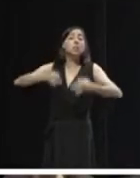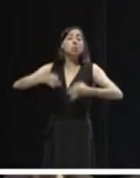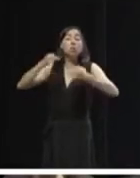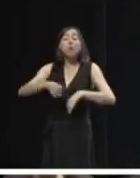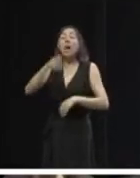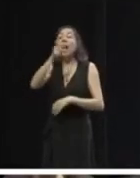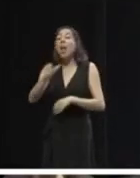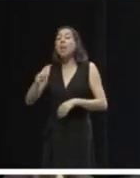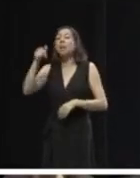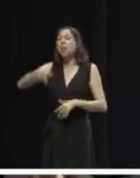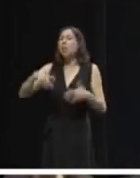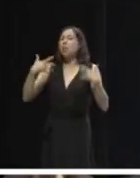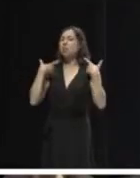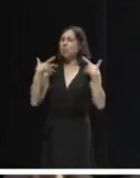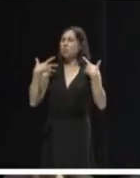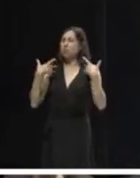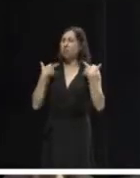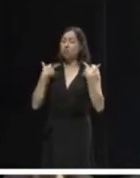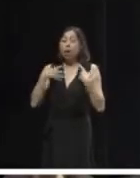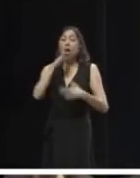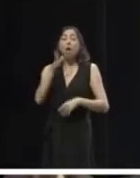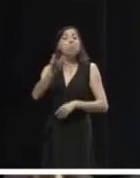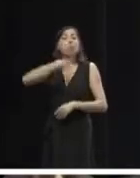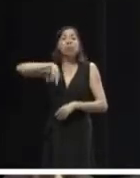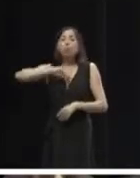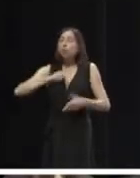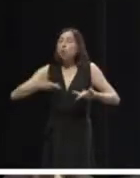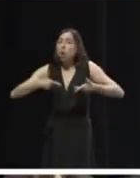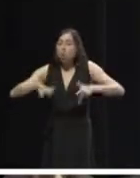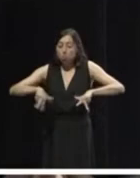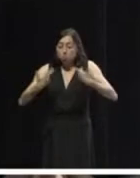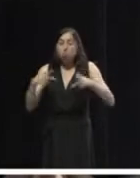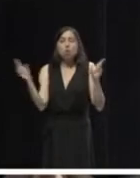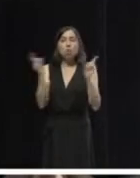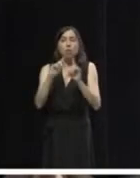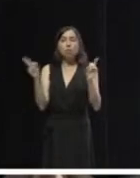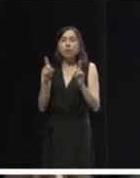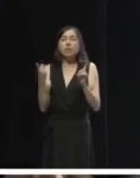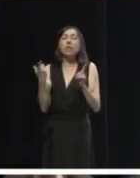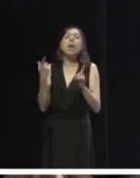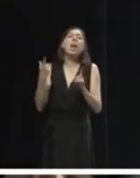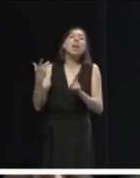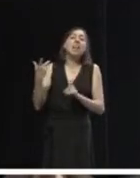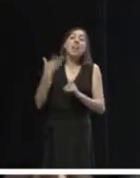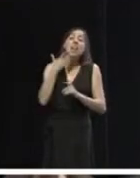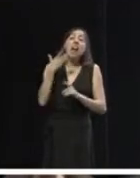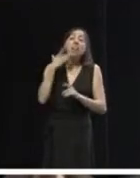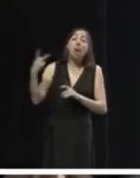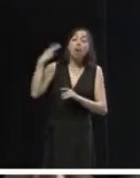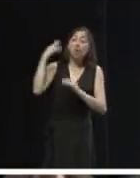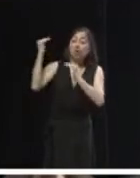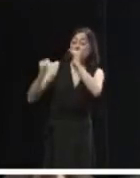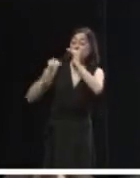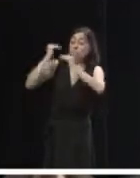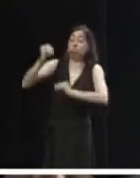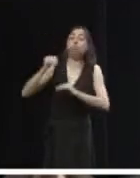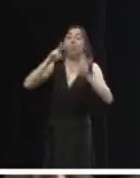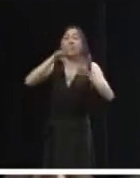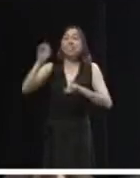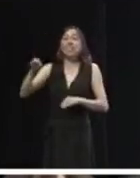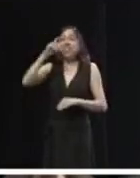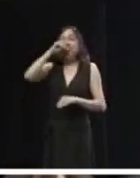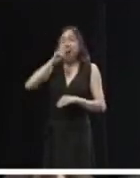hoy lo pasa mal. Porque nosotros no vamos a permitir que se suba la edad de jubilación a los 70 años, como ha dicho el